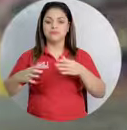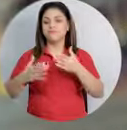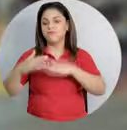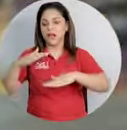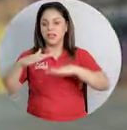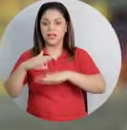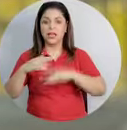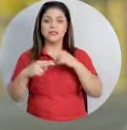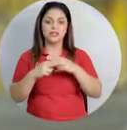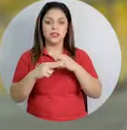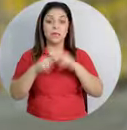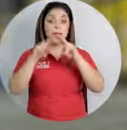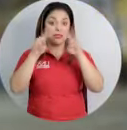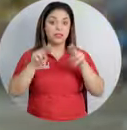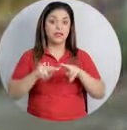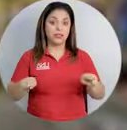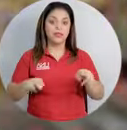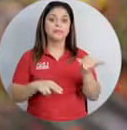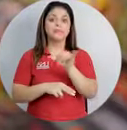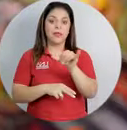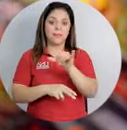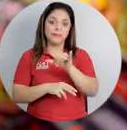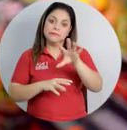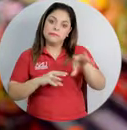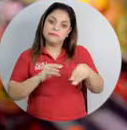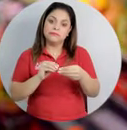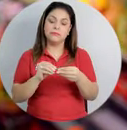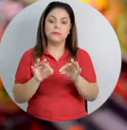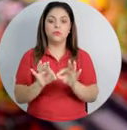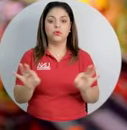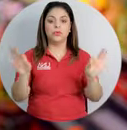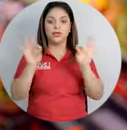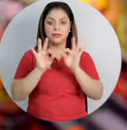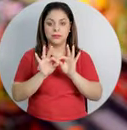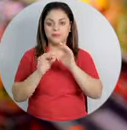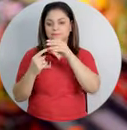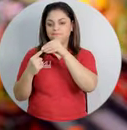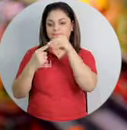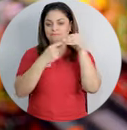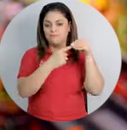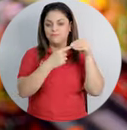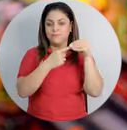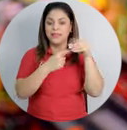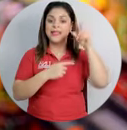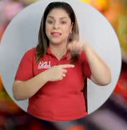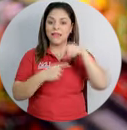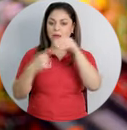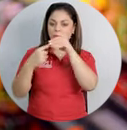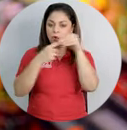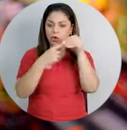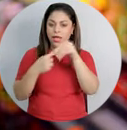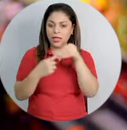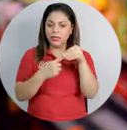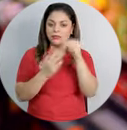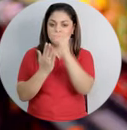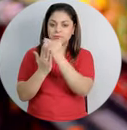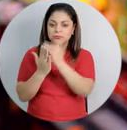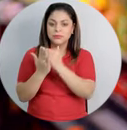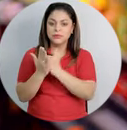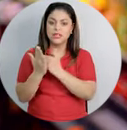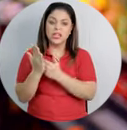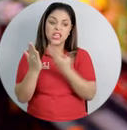tan importante. Sí. Tan importante en los hogares. Bueno, ahí es donde se tiene que priorizar, y todo lo que